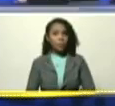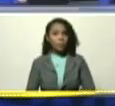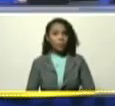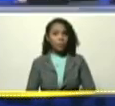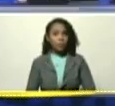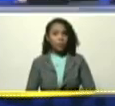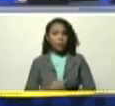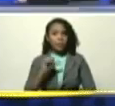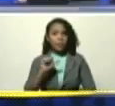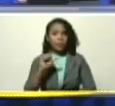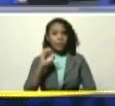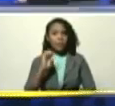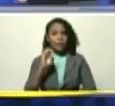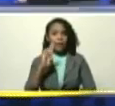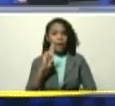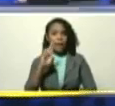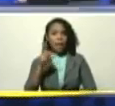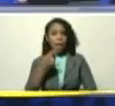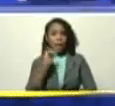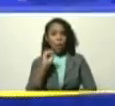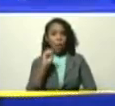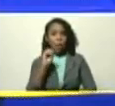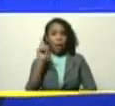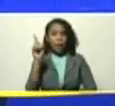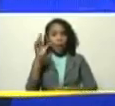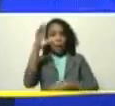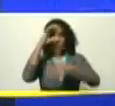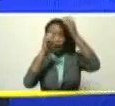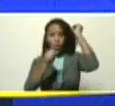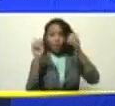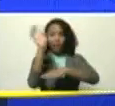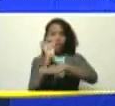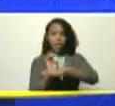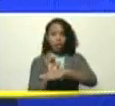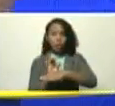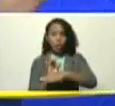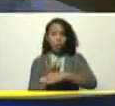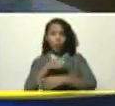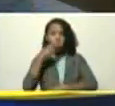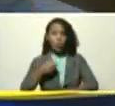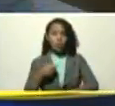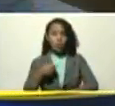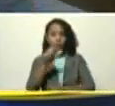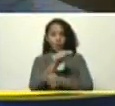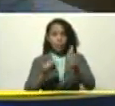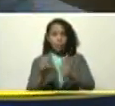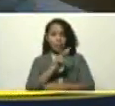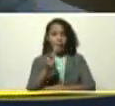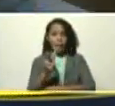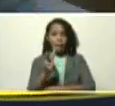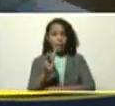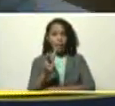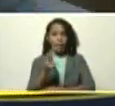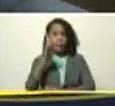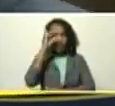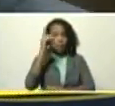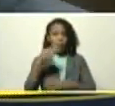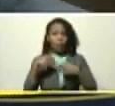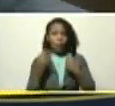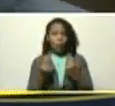Sergio, embajador de la Federación Rusa, vicepresidenta ejecutiva, vicepresidente de